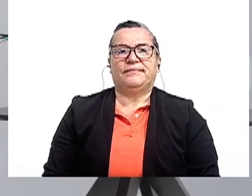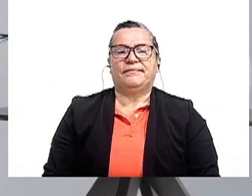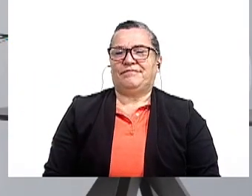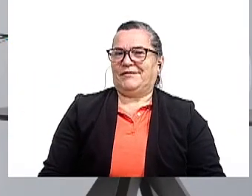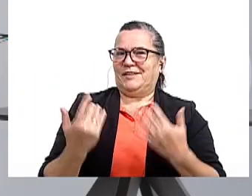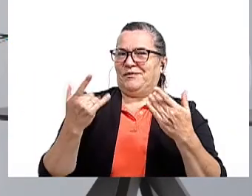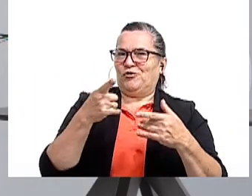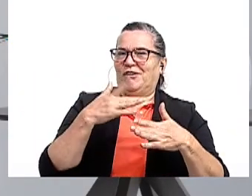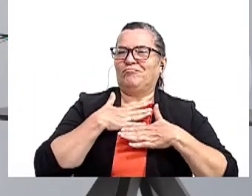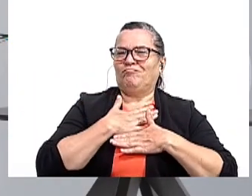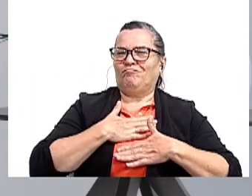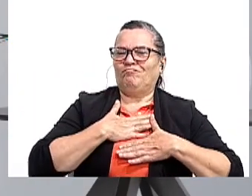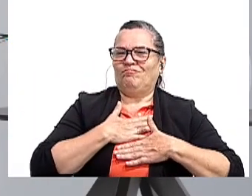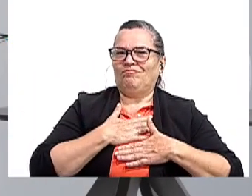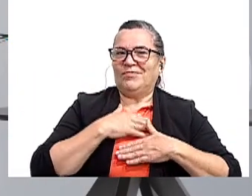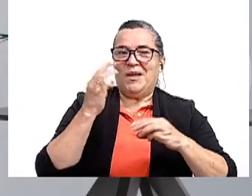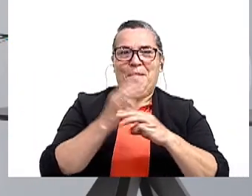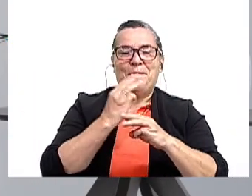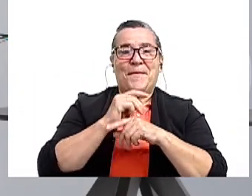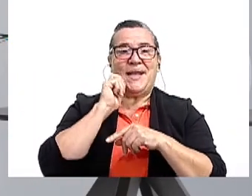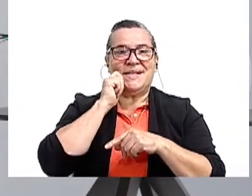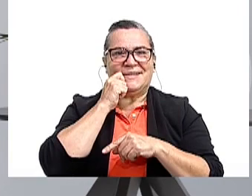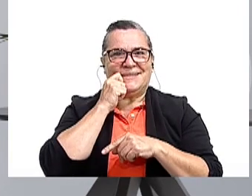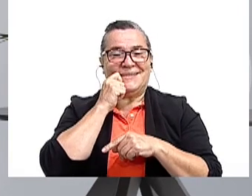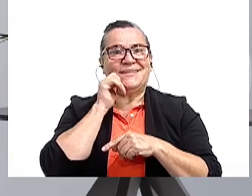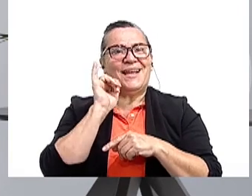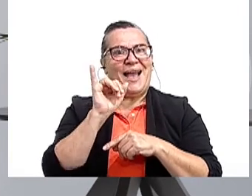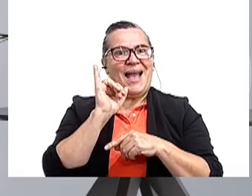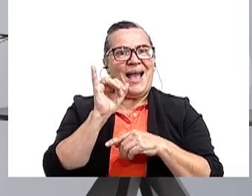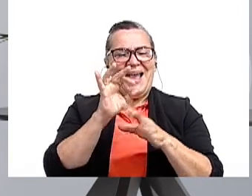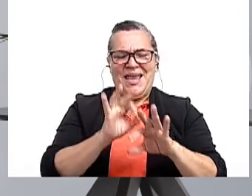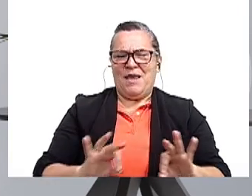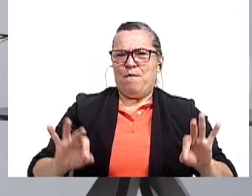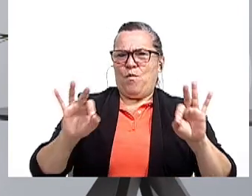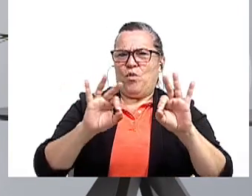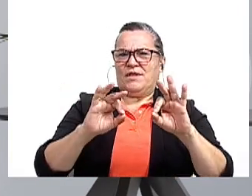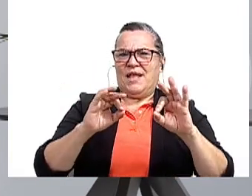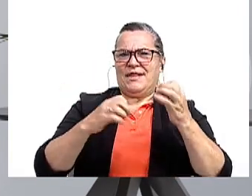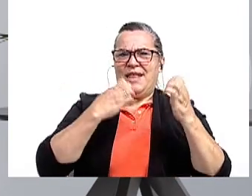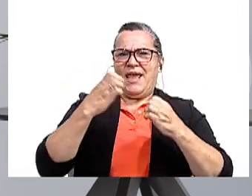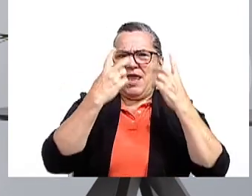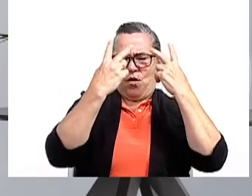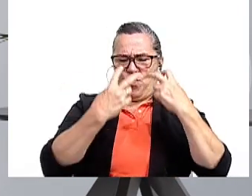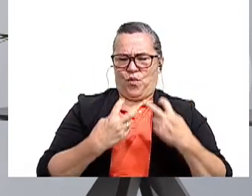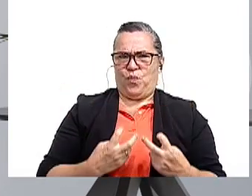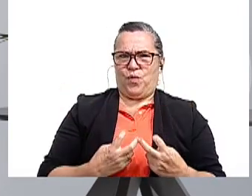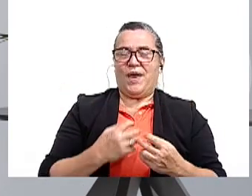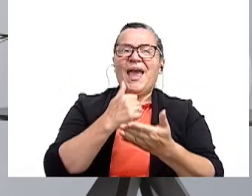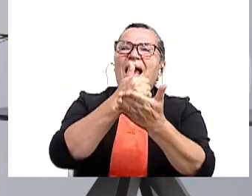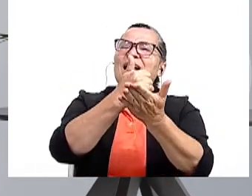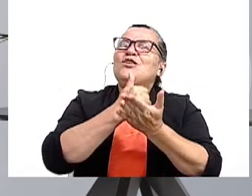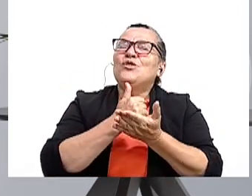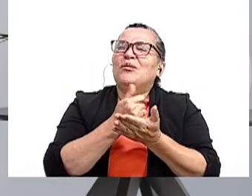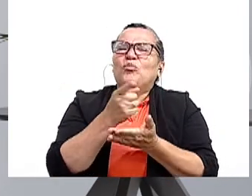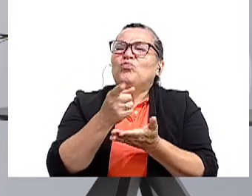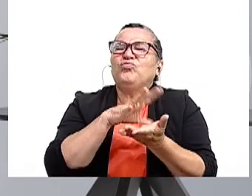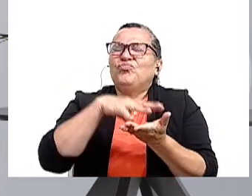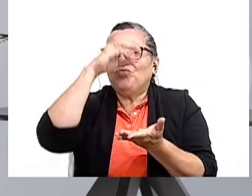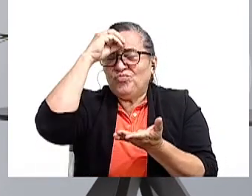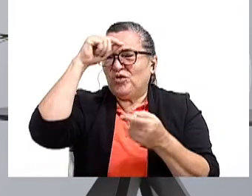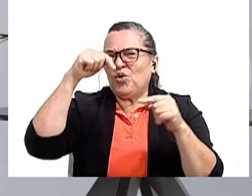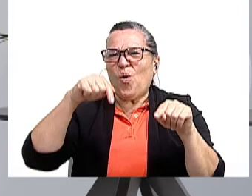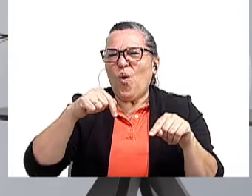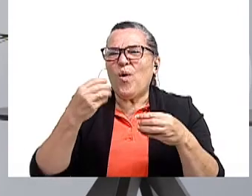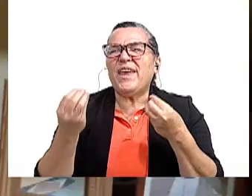Espero que hayan disfrutado nuestro Matematips. Y es importante autoevaluarse. Y quiero que me ayudes y me respondas, ¿qué aprendiste el día de